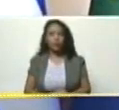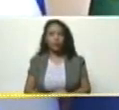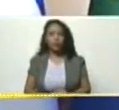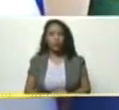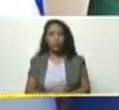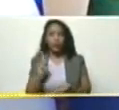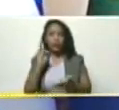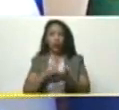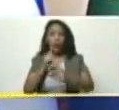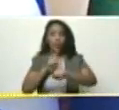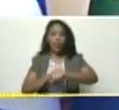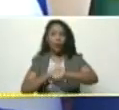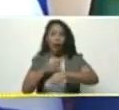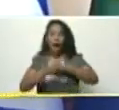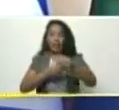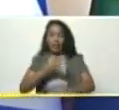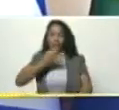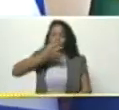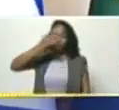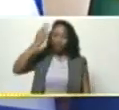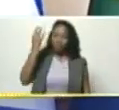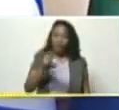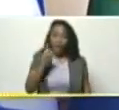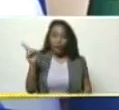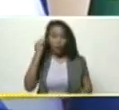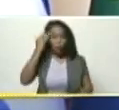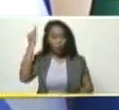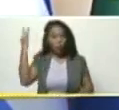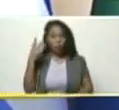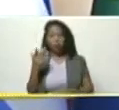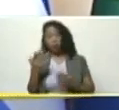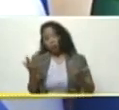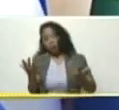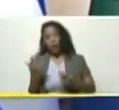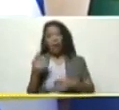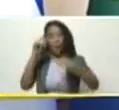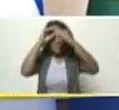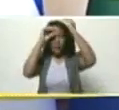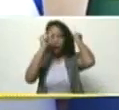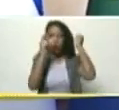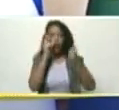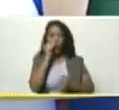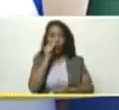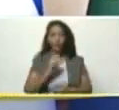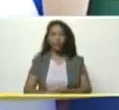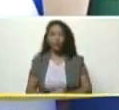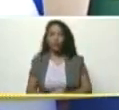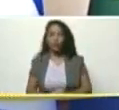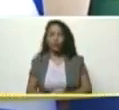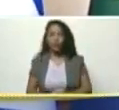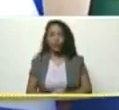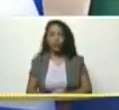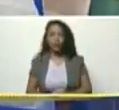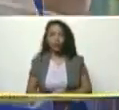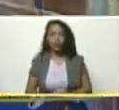Y llegó la época de hacer realidad esos sueños. Así que, embajadora, le